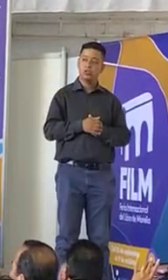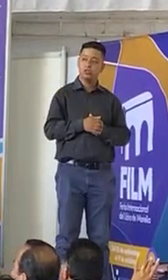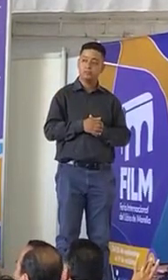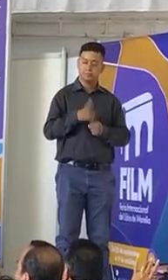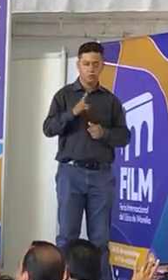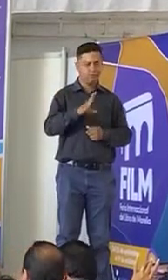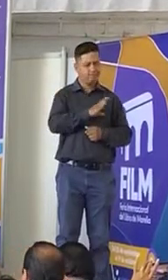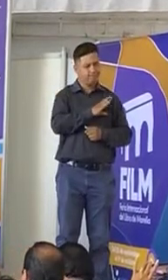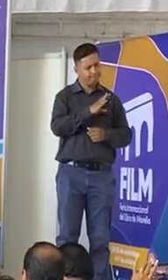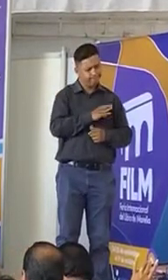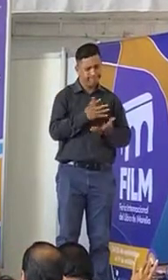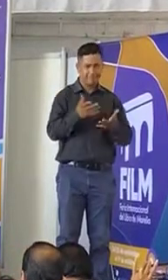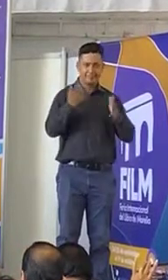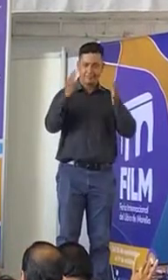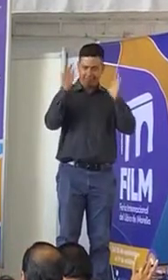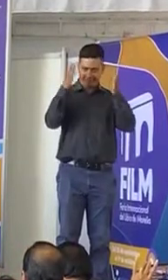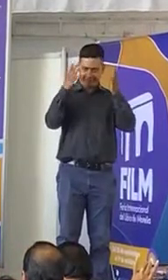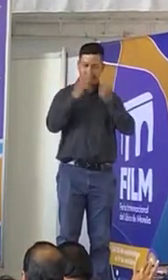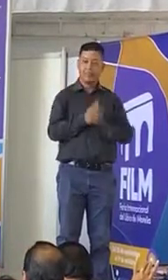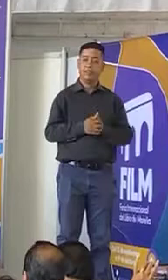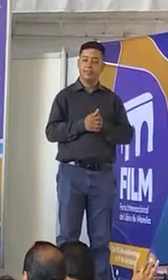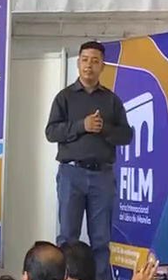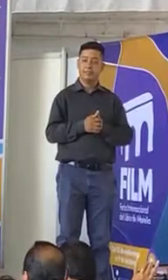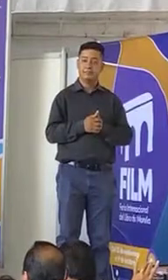aprecio. Por supuesto,